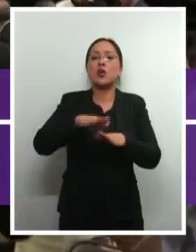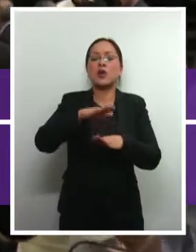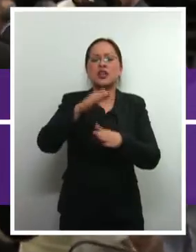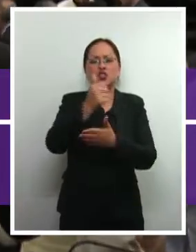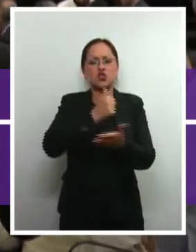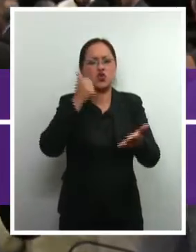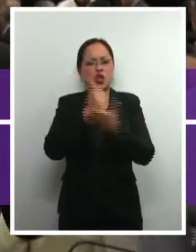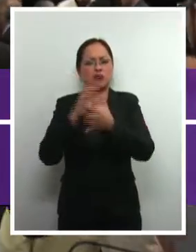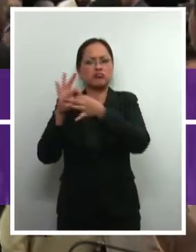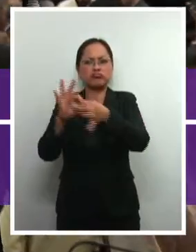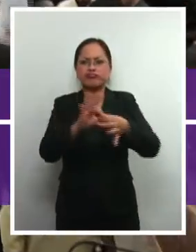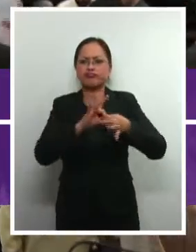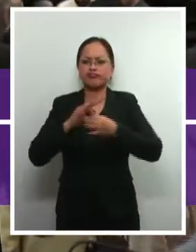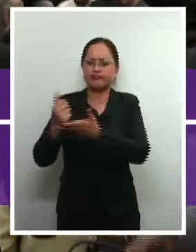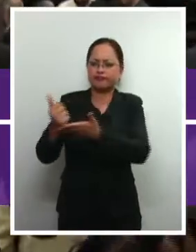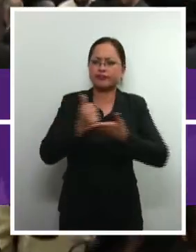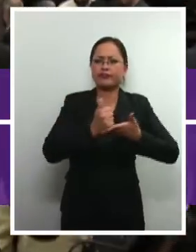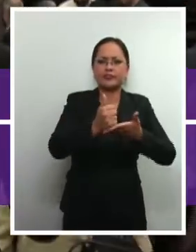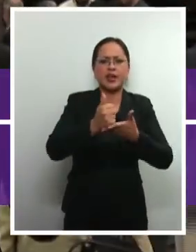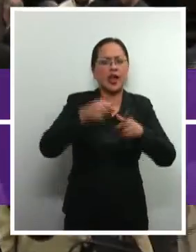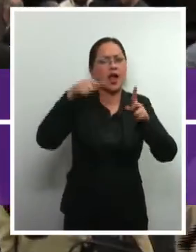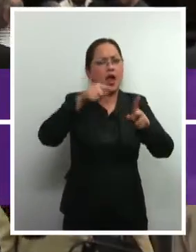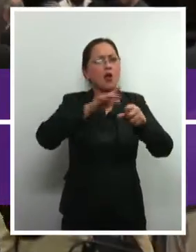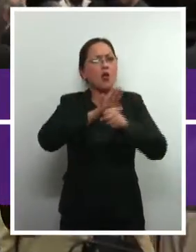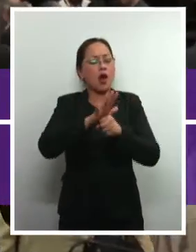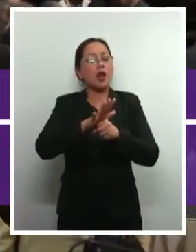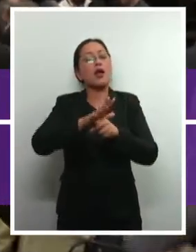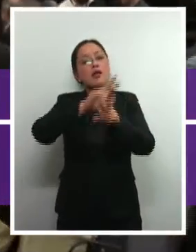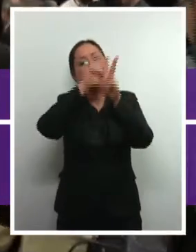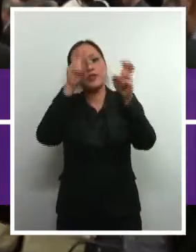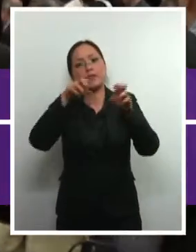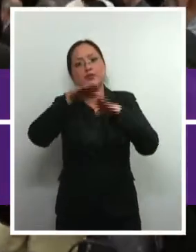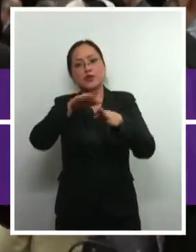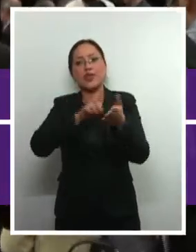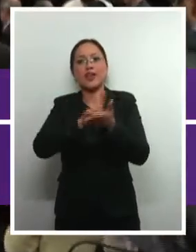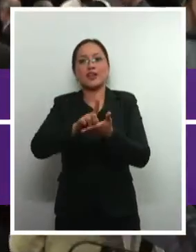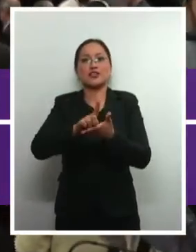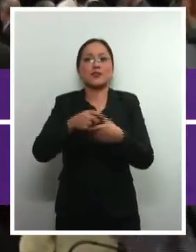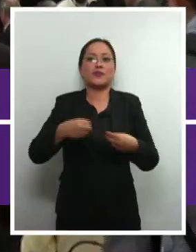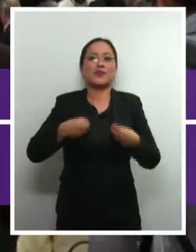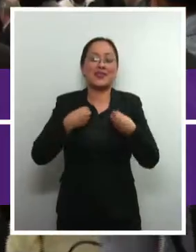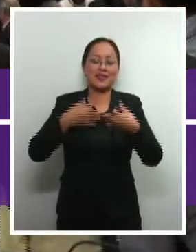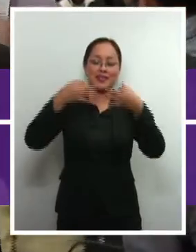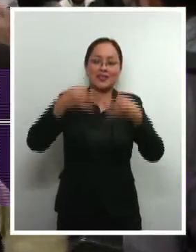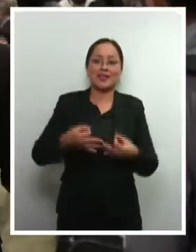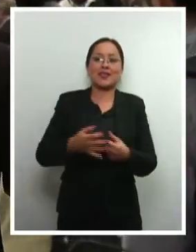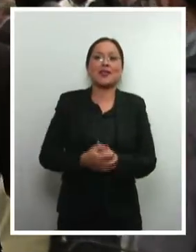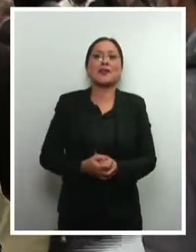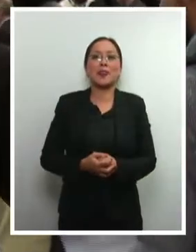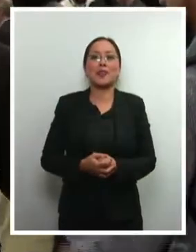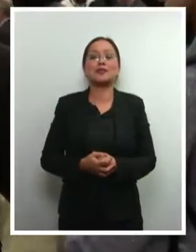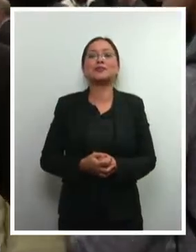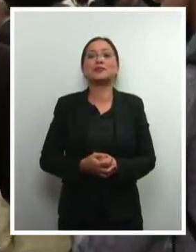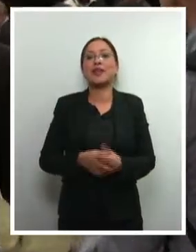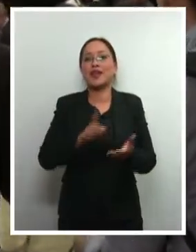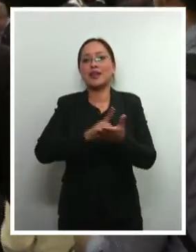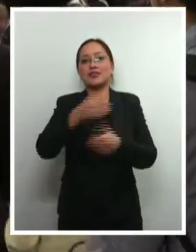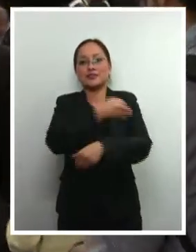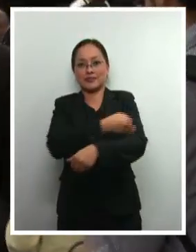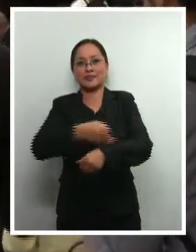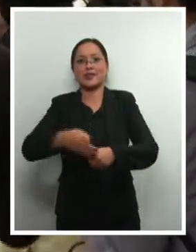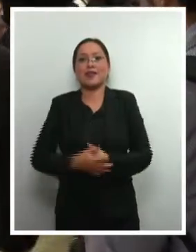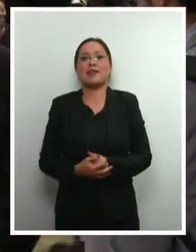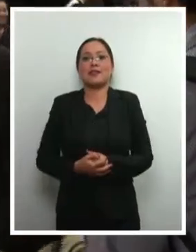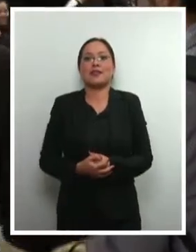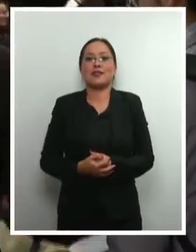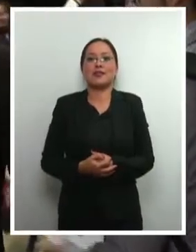solidaria, donde señala temas como derecho a la vida digna, al cuidado, derechos de las familias, derecho